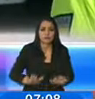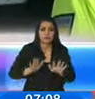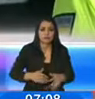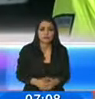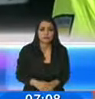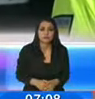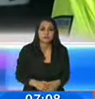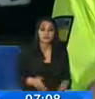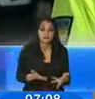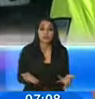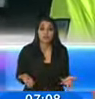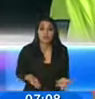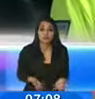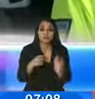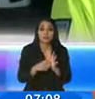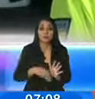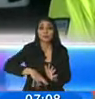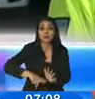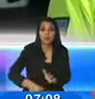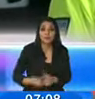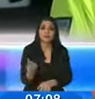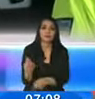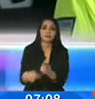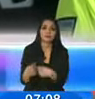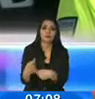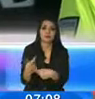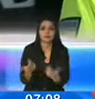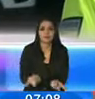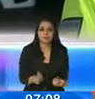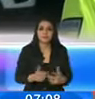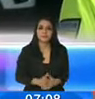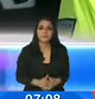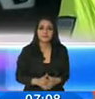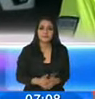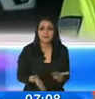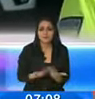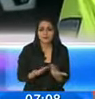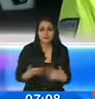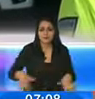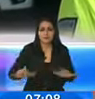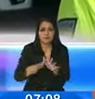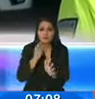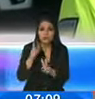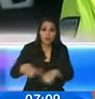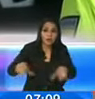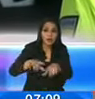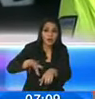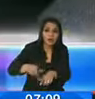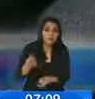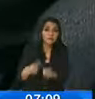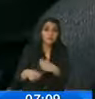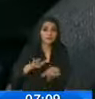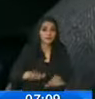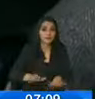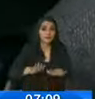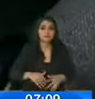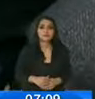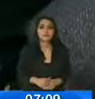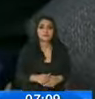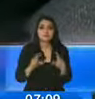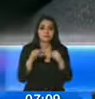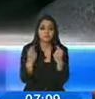son comercializados mediante mercado negro o en las cachinerías. Existe una banda